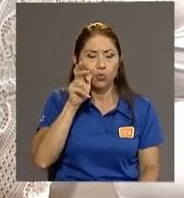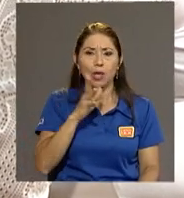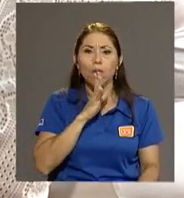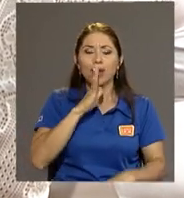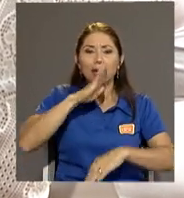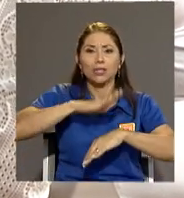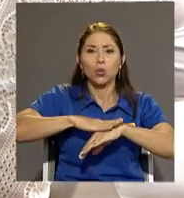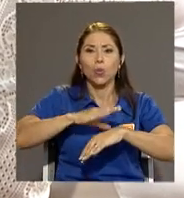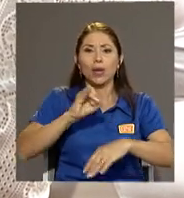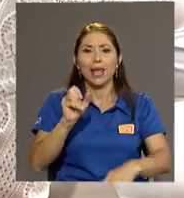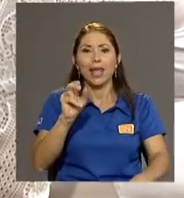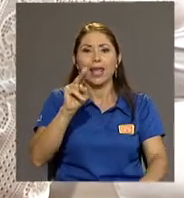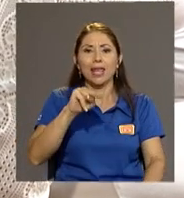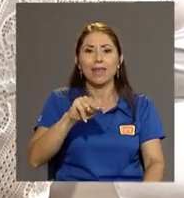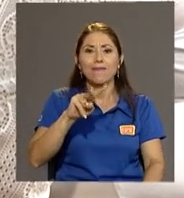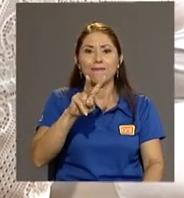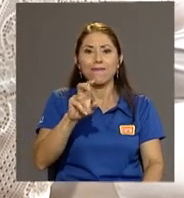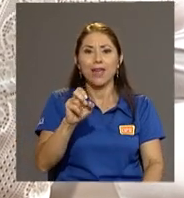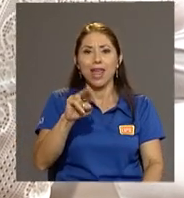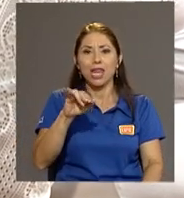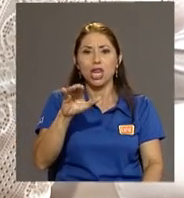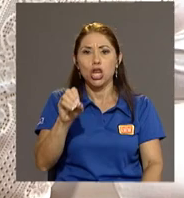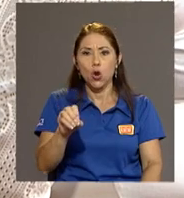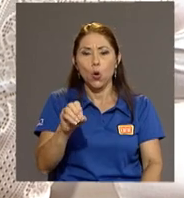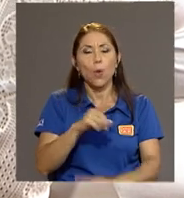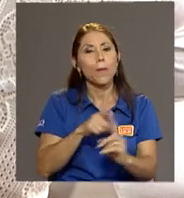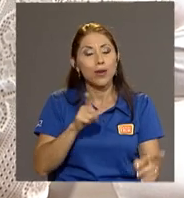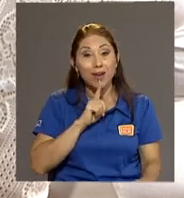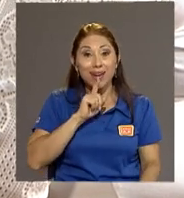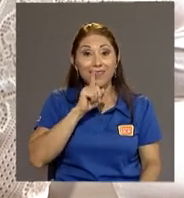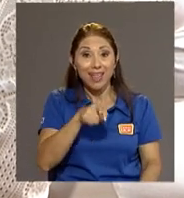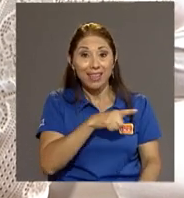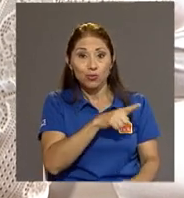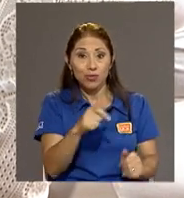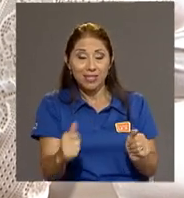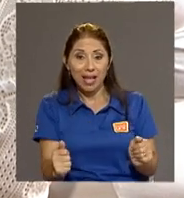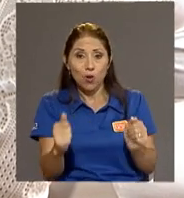la verdad es que ustedes están acompañados por